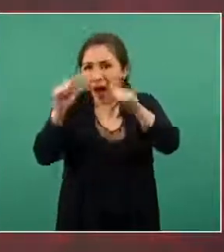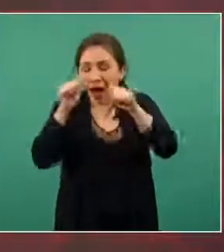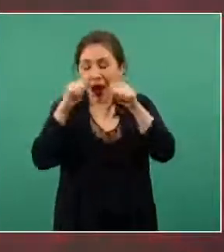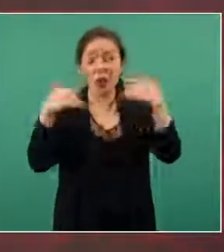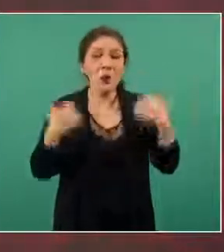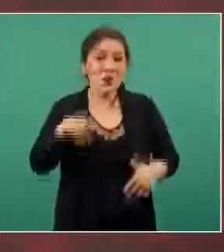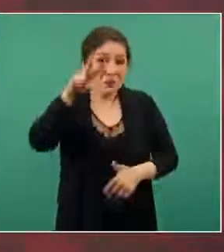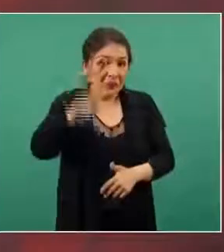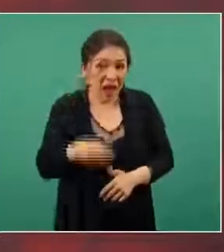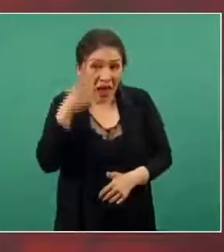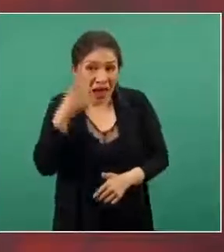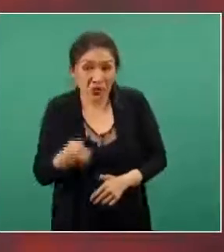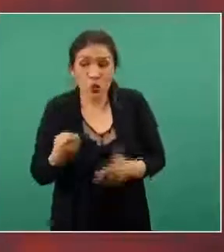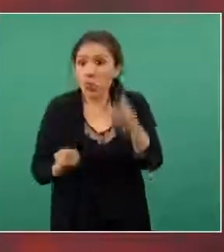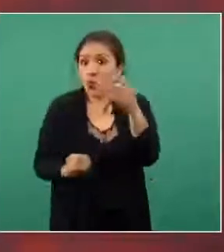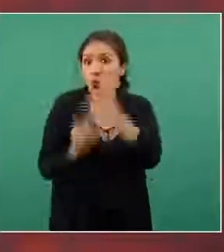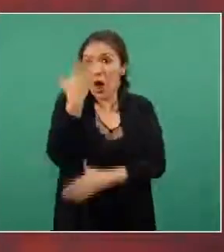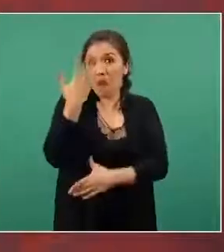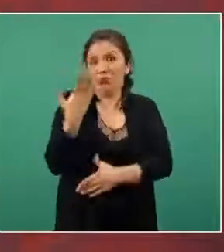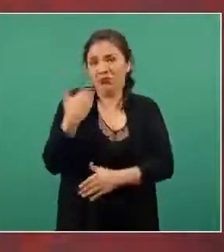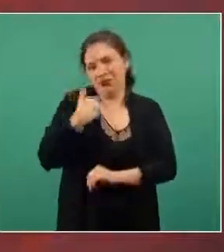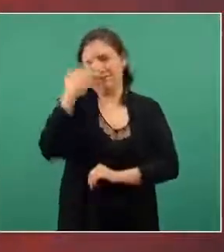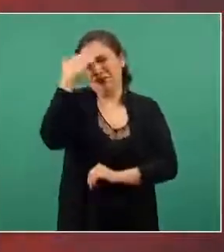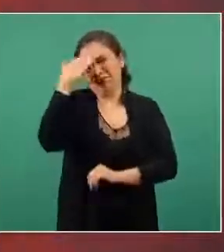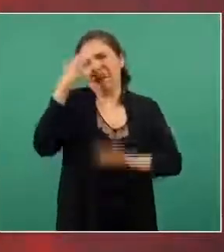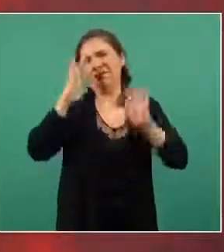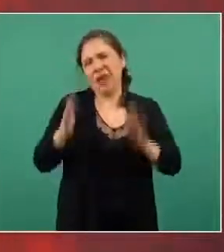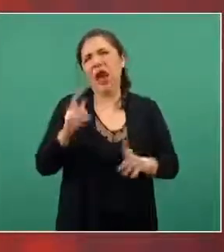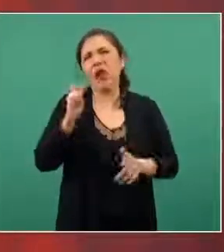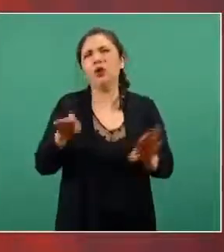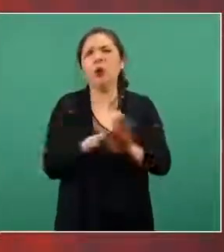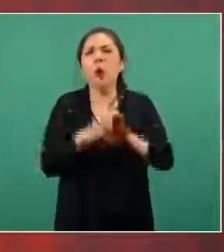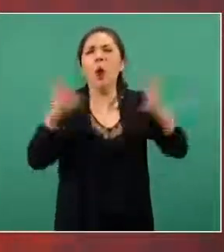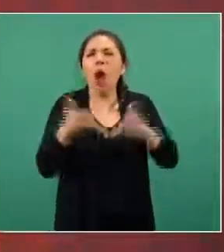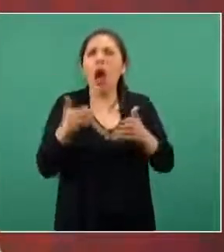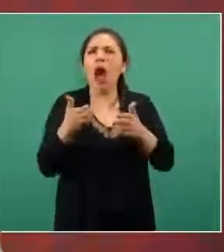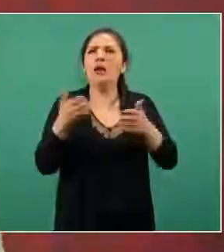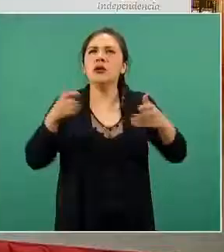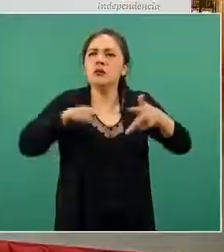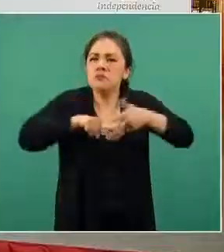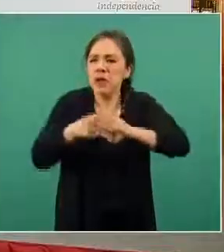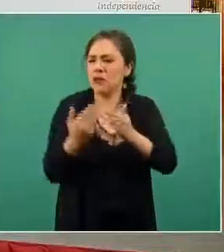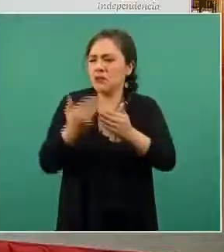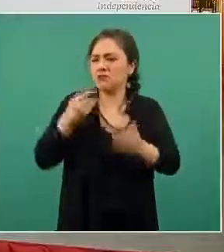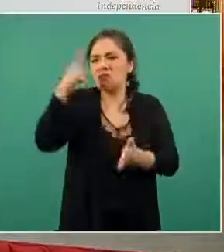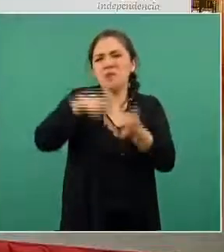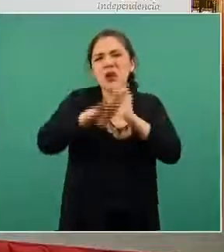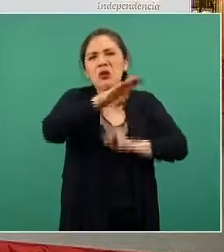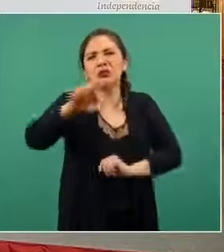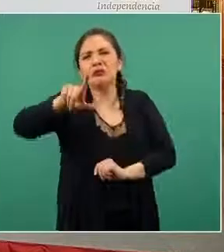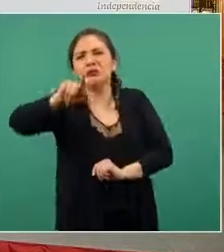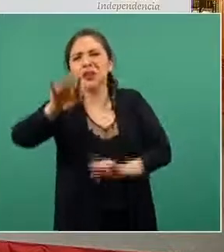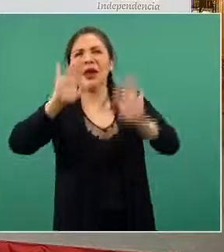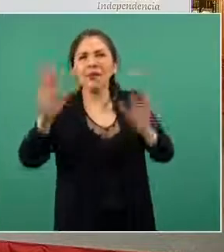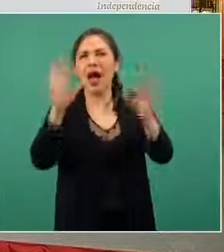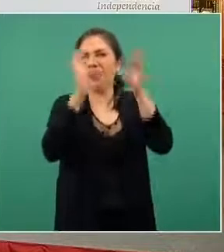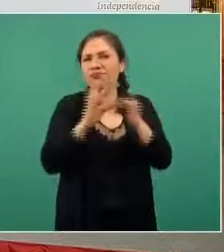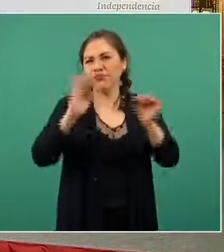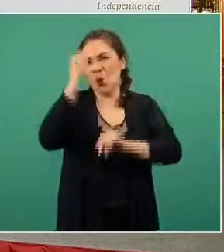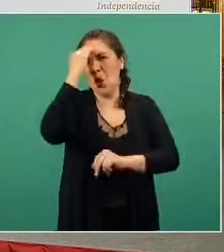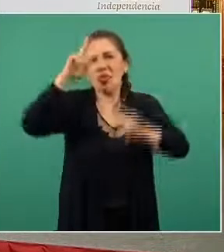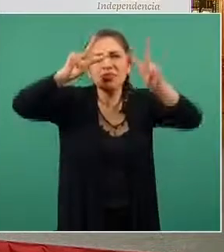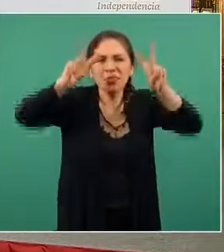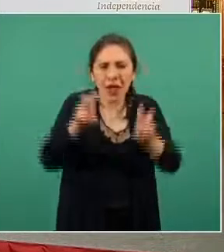definitivamente es algo nuevo, aunque sabemos que se ha desarrollado prácticamente desde los años 70, ya se empieza a hablar de